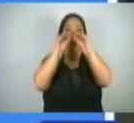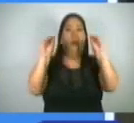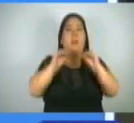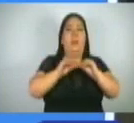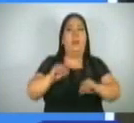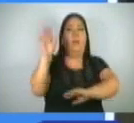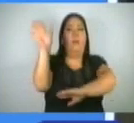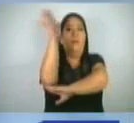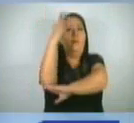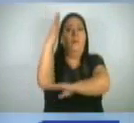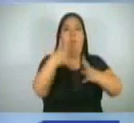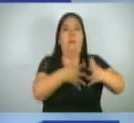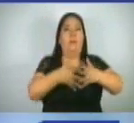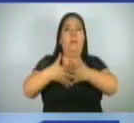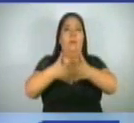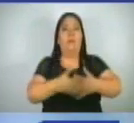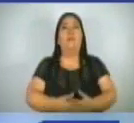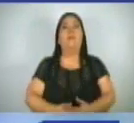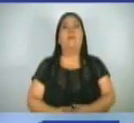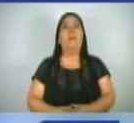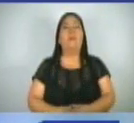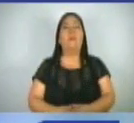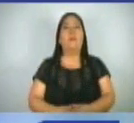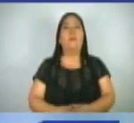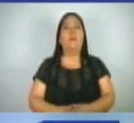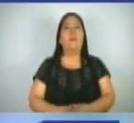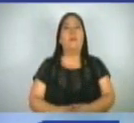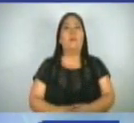los Estados Unidos.